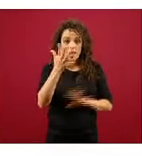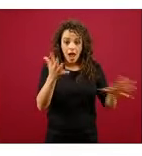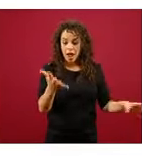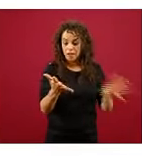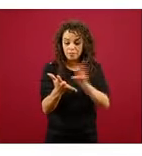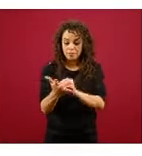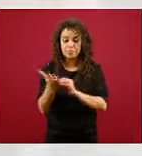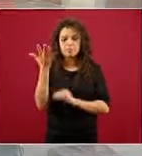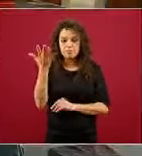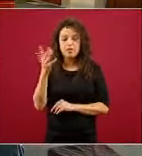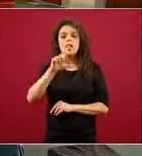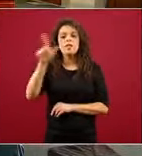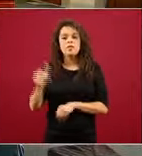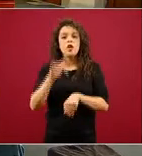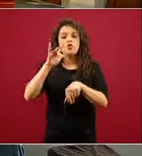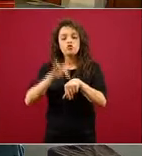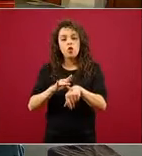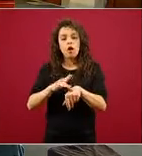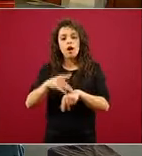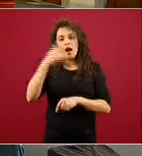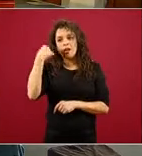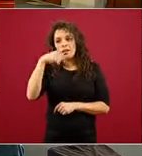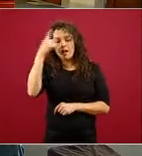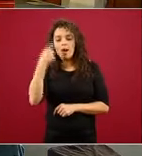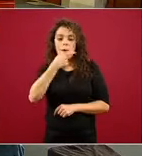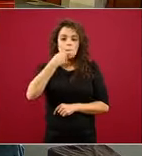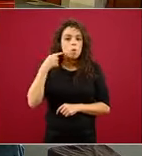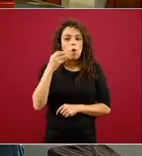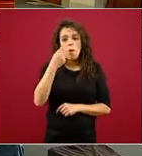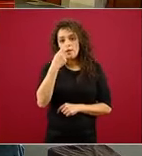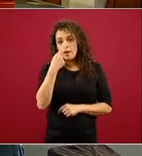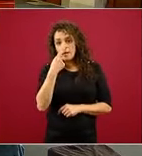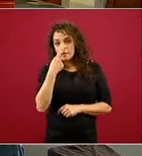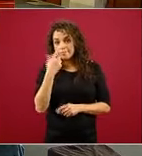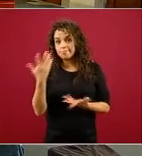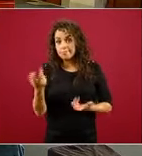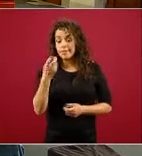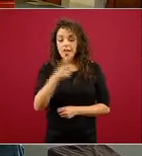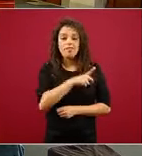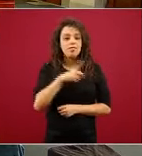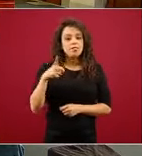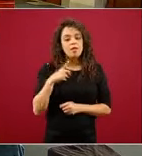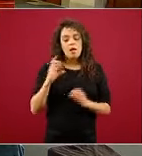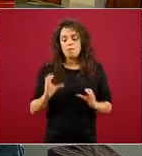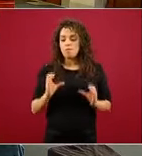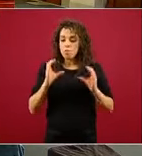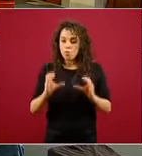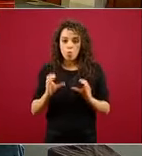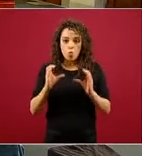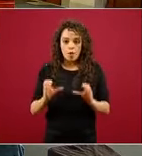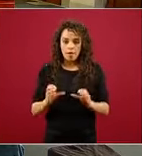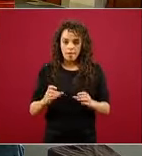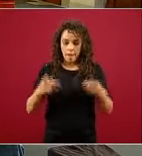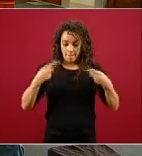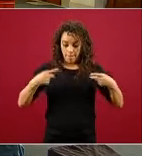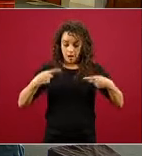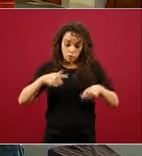la nariz. Entonces, también es sumamente importante que mantengamos nuestras medidas de higiene personal,